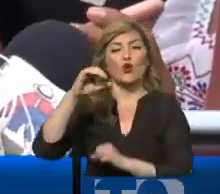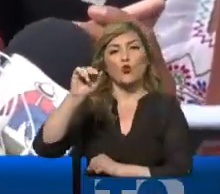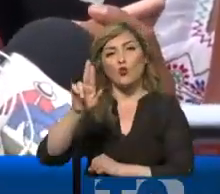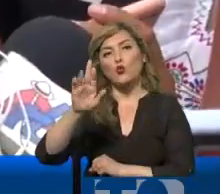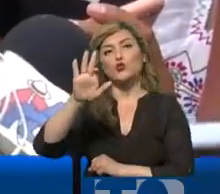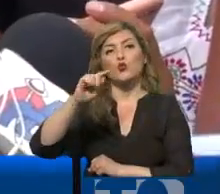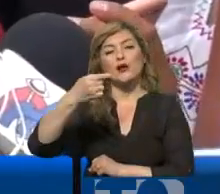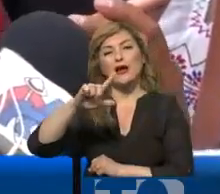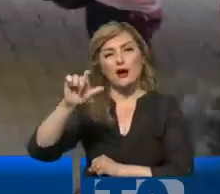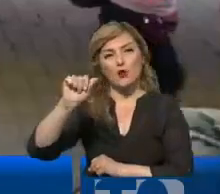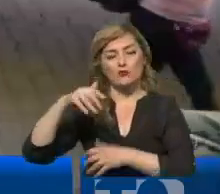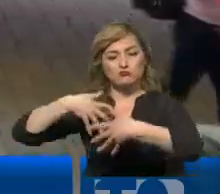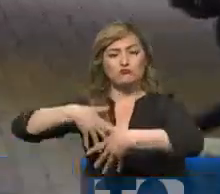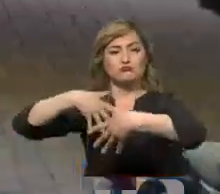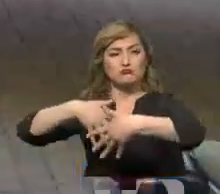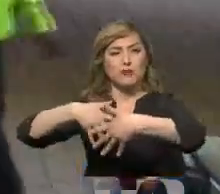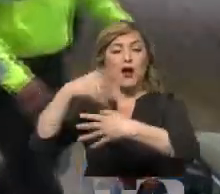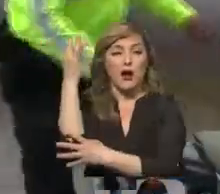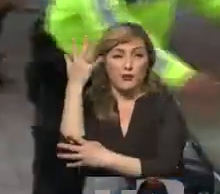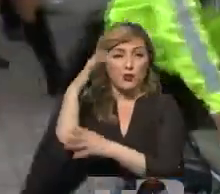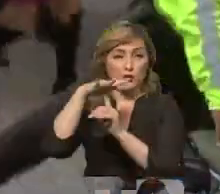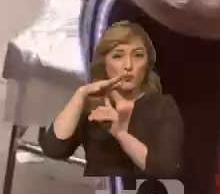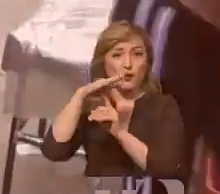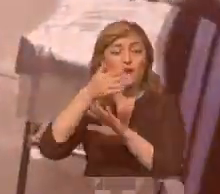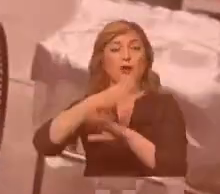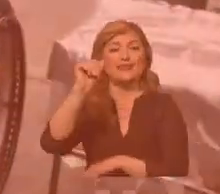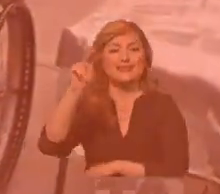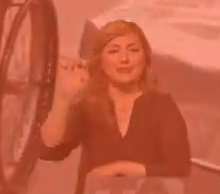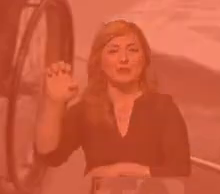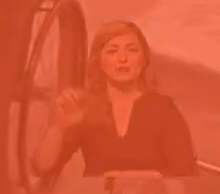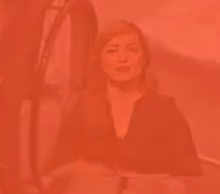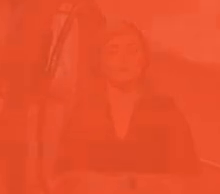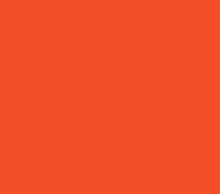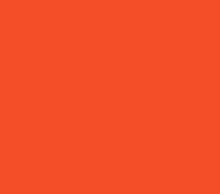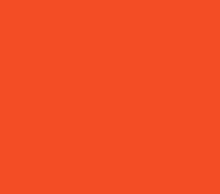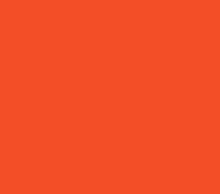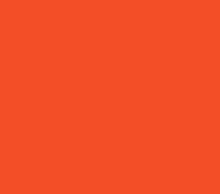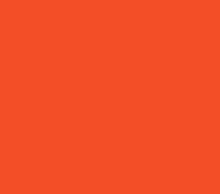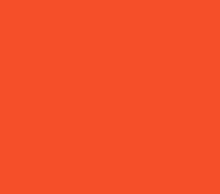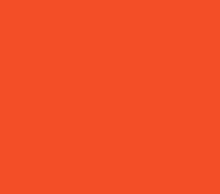rumbo al arbolito y luego al CNE. En Cotopaxi, Juan Pablo Toro, 24 horas.